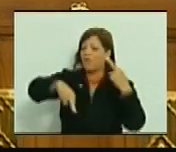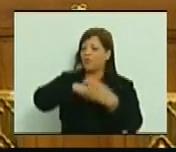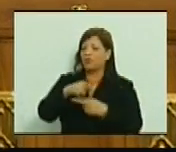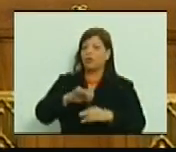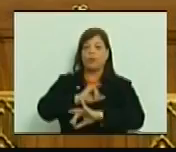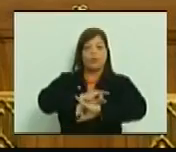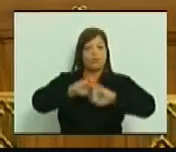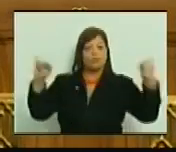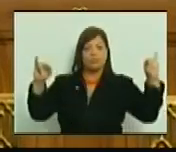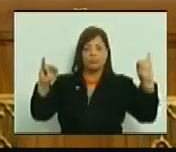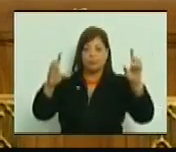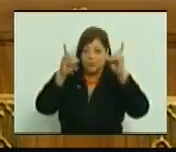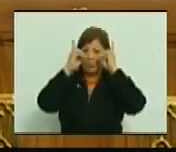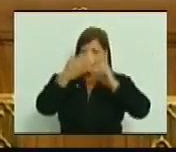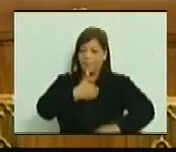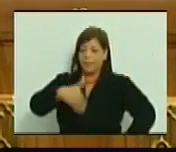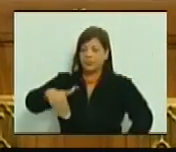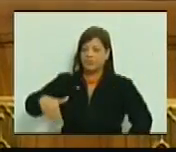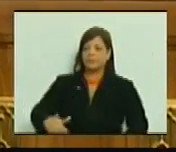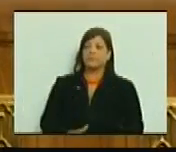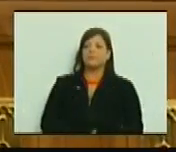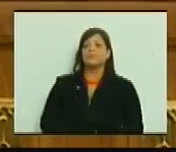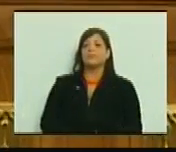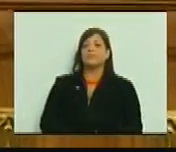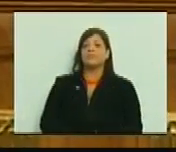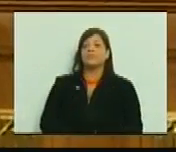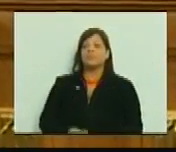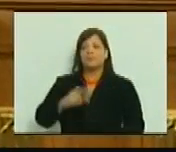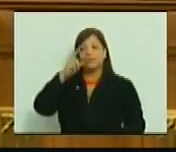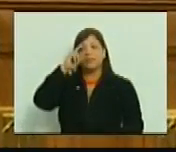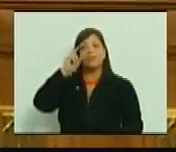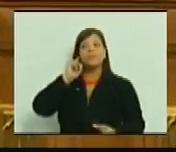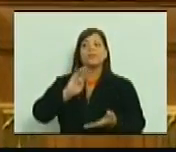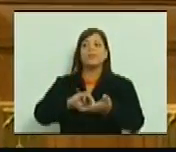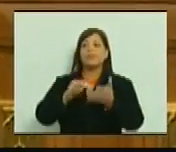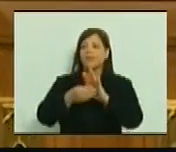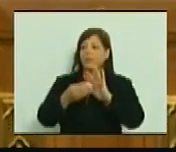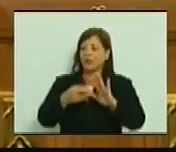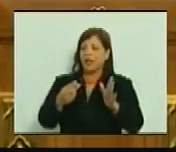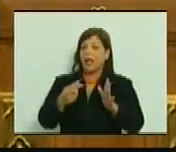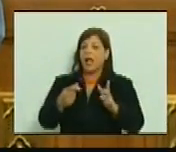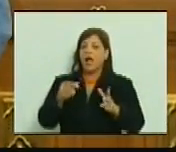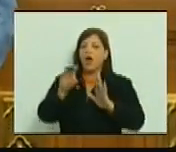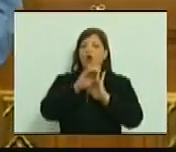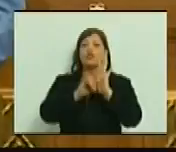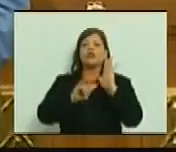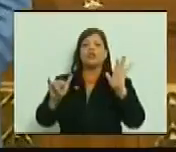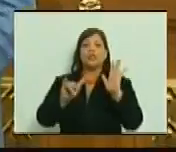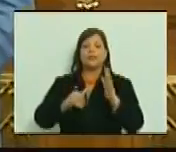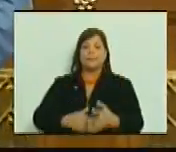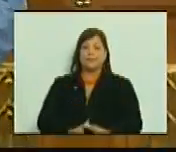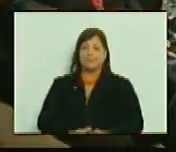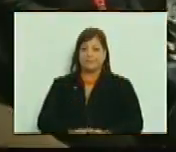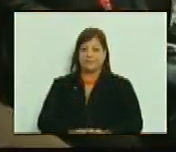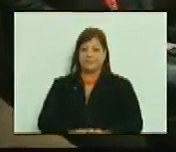todo, ciudadana presidenta. En consideración el acuerdo leído por el constituyente Saúl